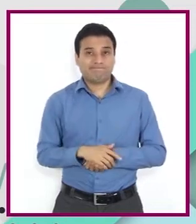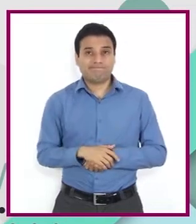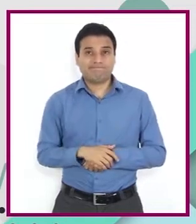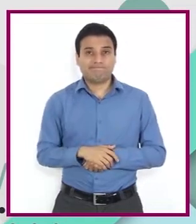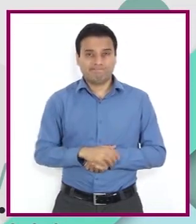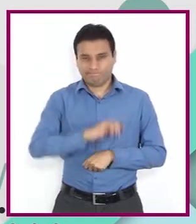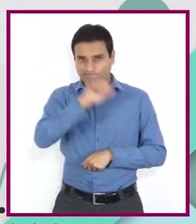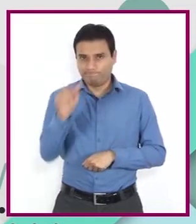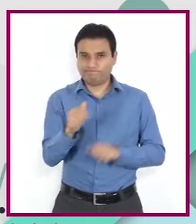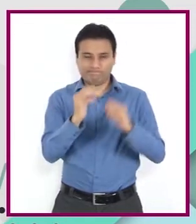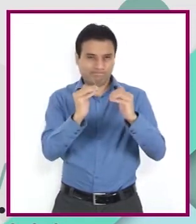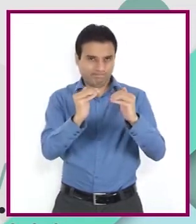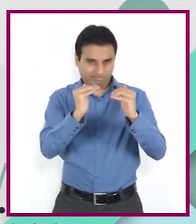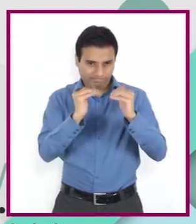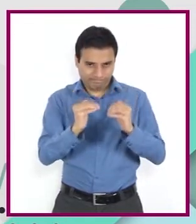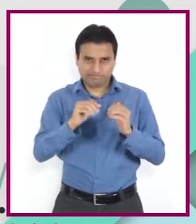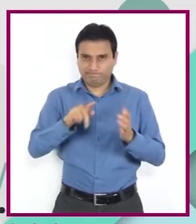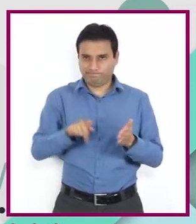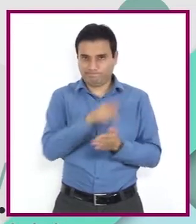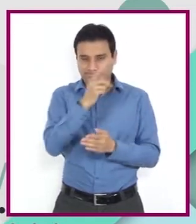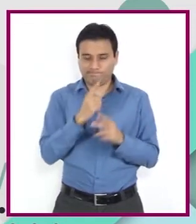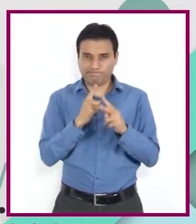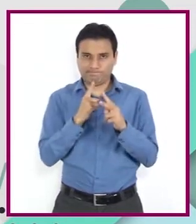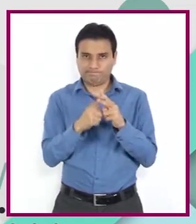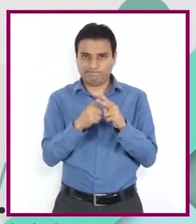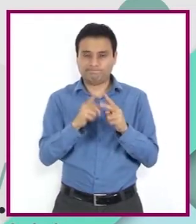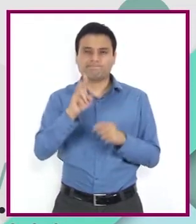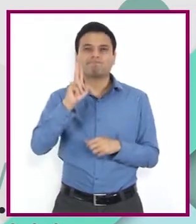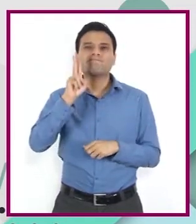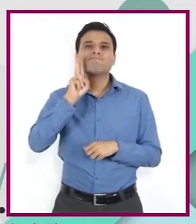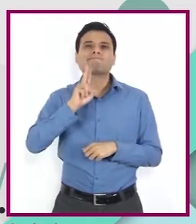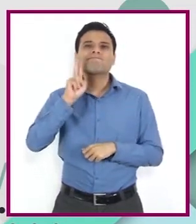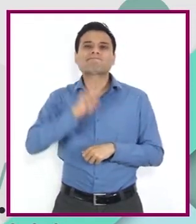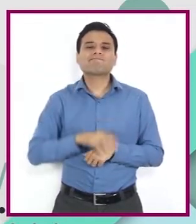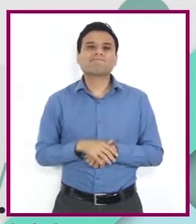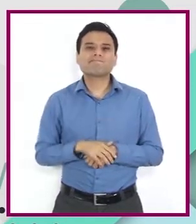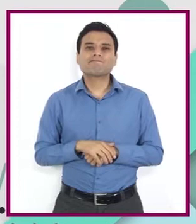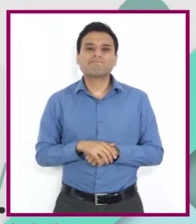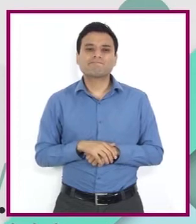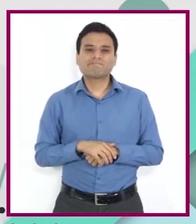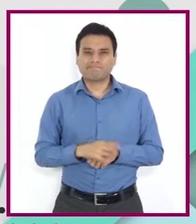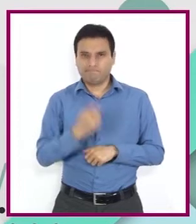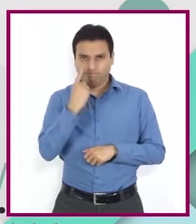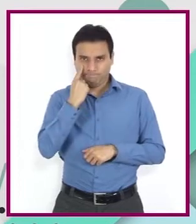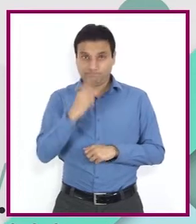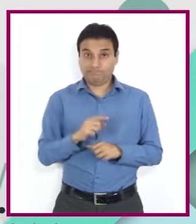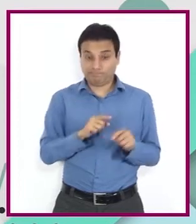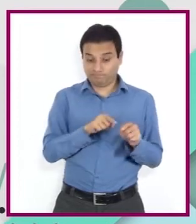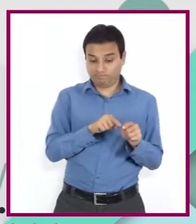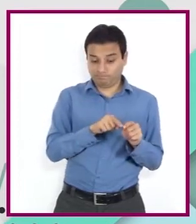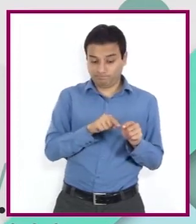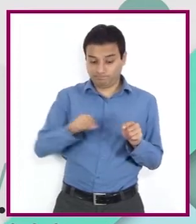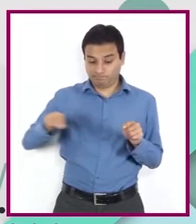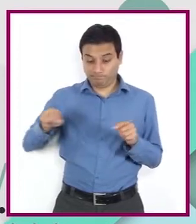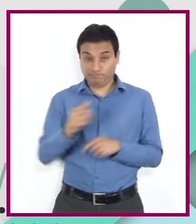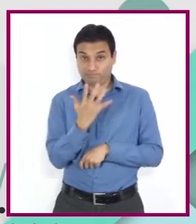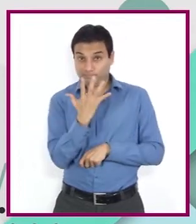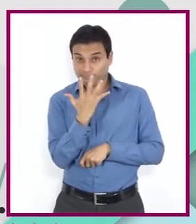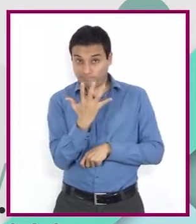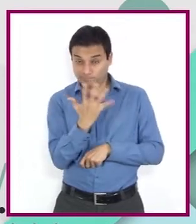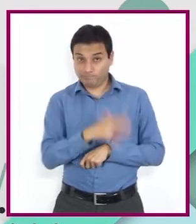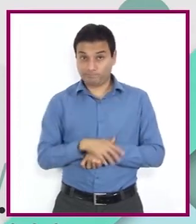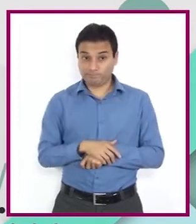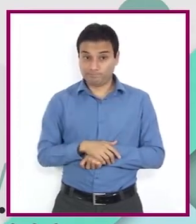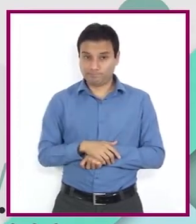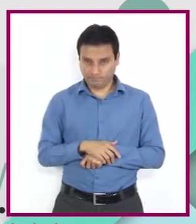repetimos el procedimiento para calcular cuánto debe medir el ancho del jardín cuando la medida del largo del jardín es de 5